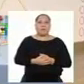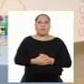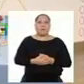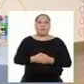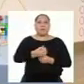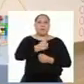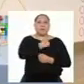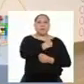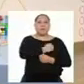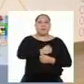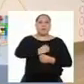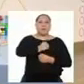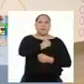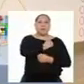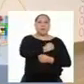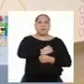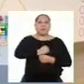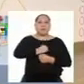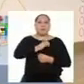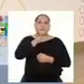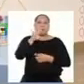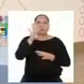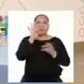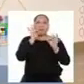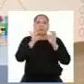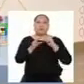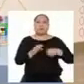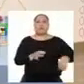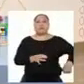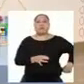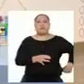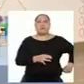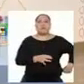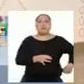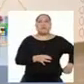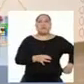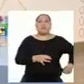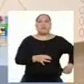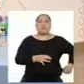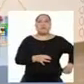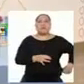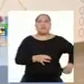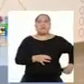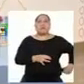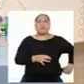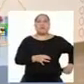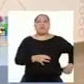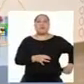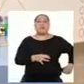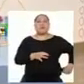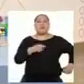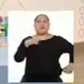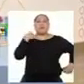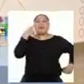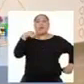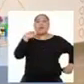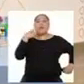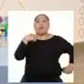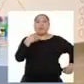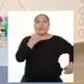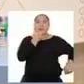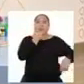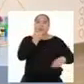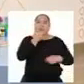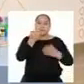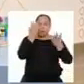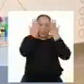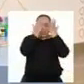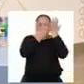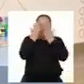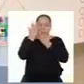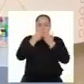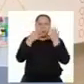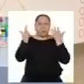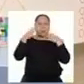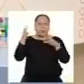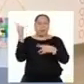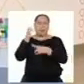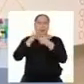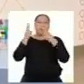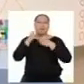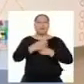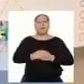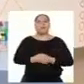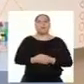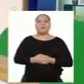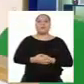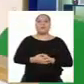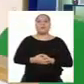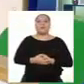Lo siento, me descubriste Ahora les cuento qué ha pasado Denme un ratito que voy a lavarme la cara y regreso